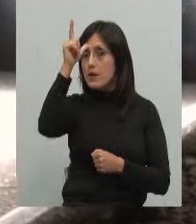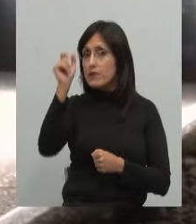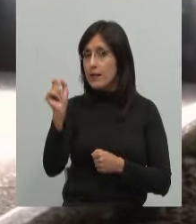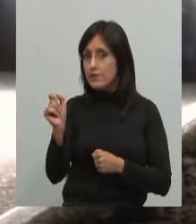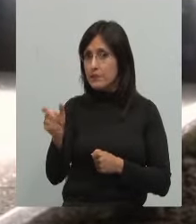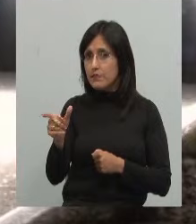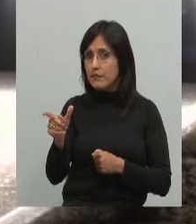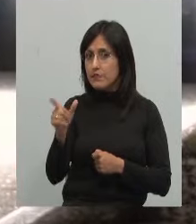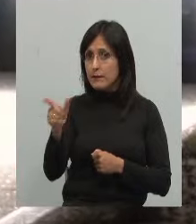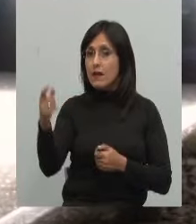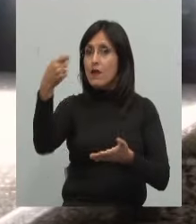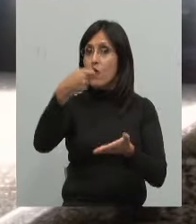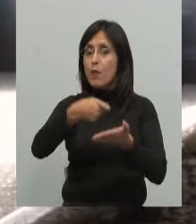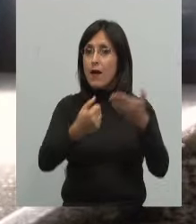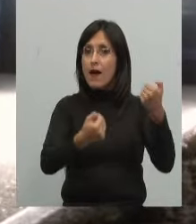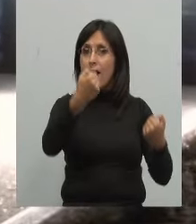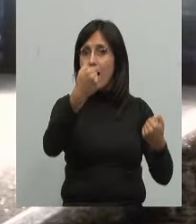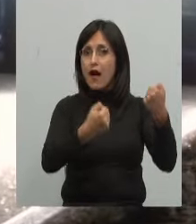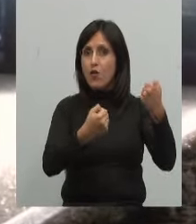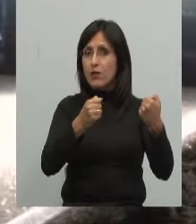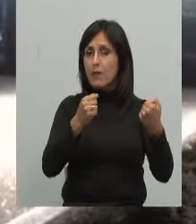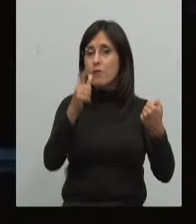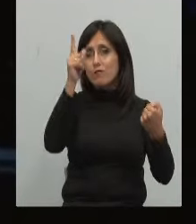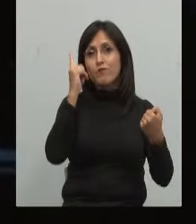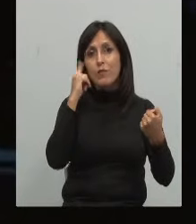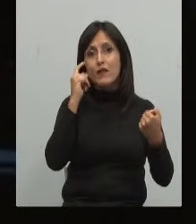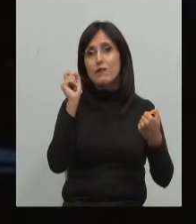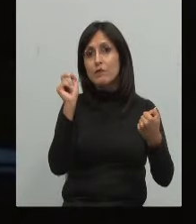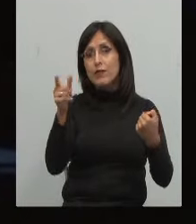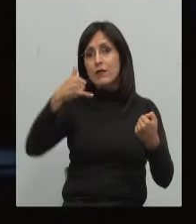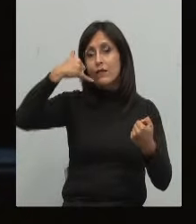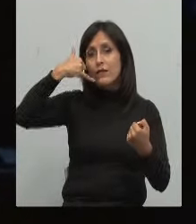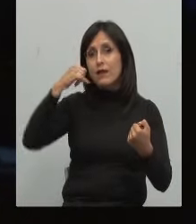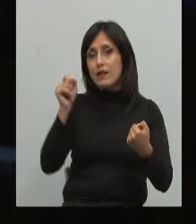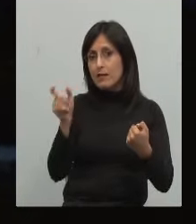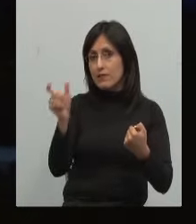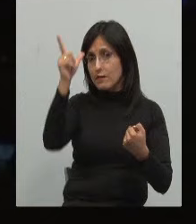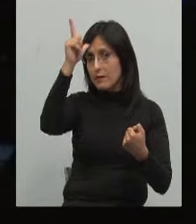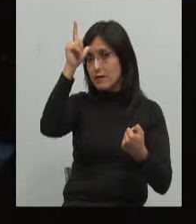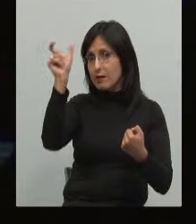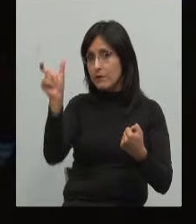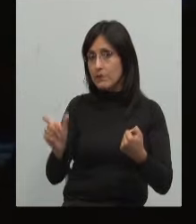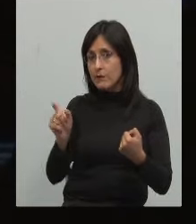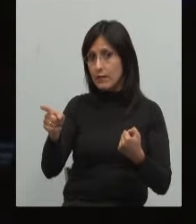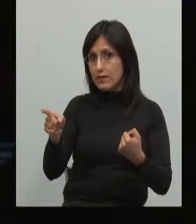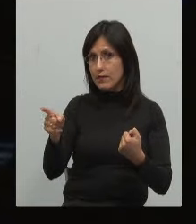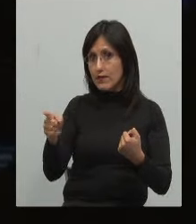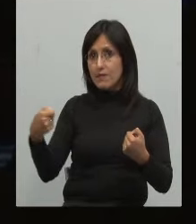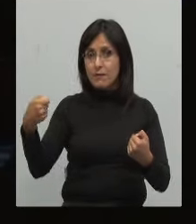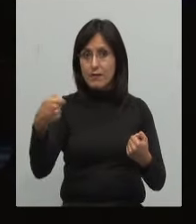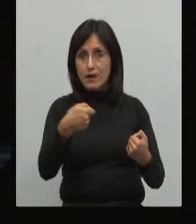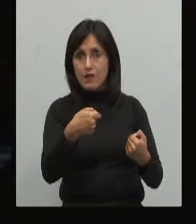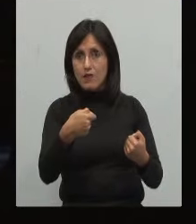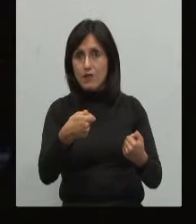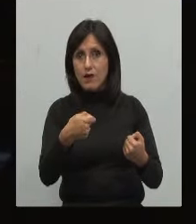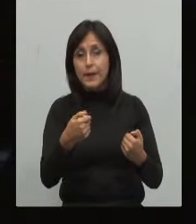había manifestado, que sea verdad o no, no, no se lo puedo asegurar. Él le dijo que era un policía, que